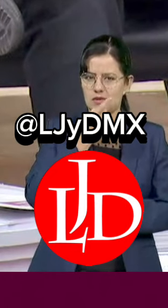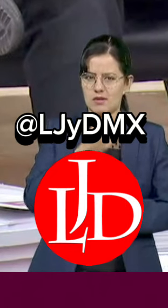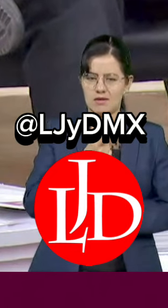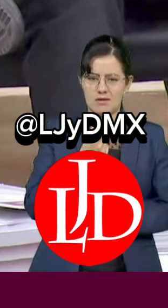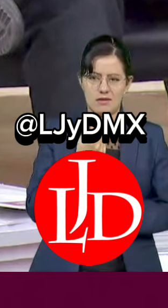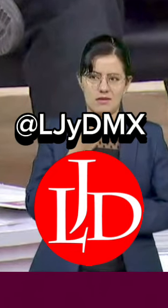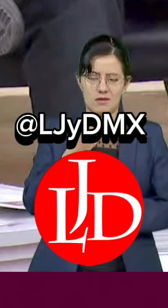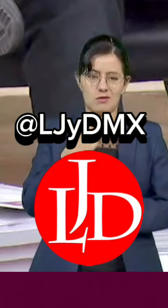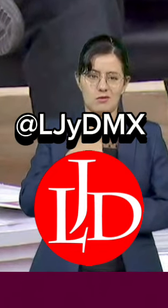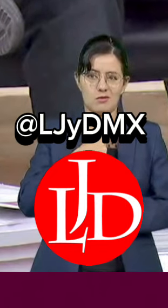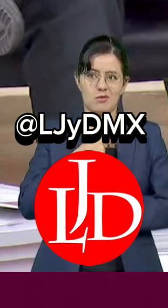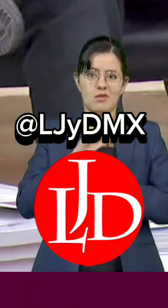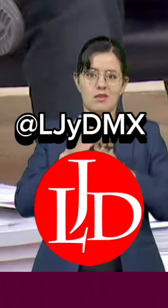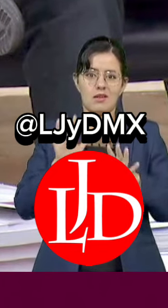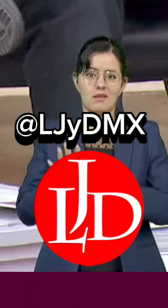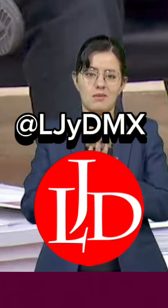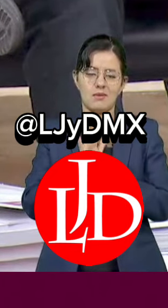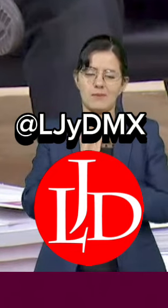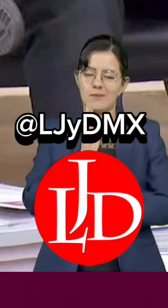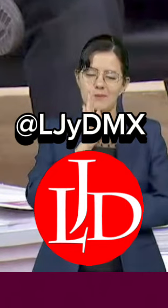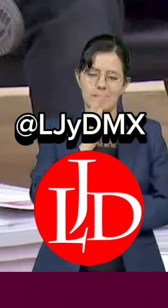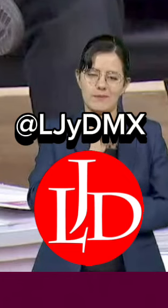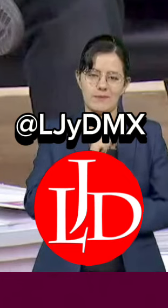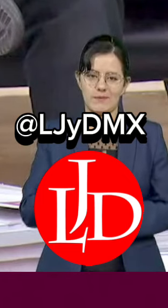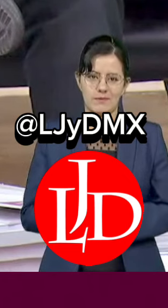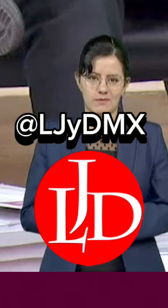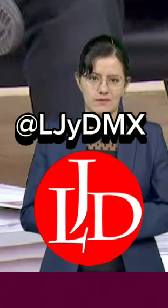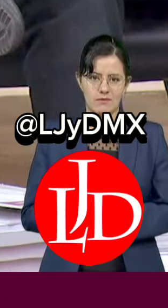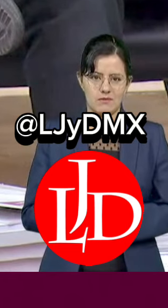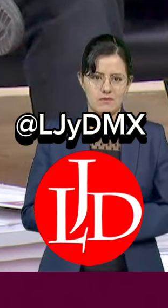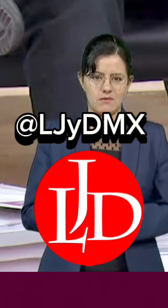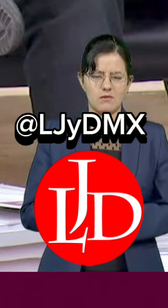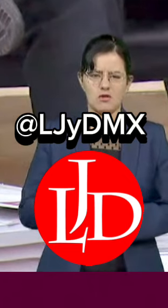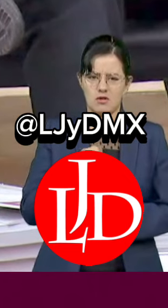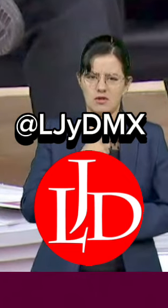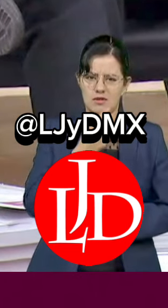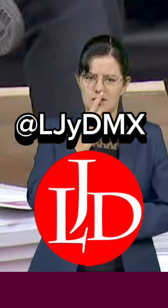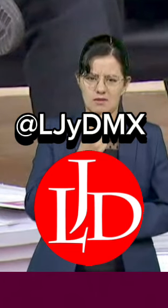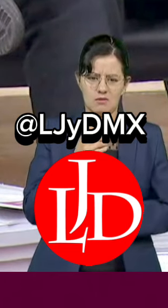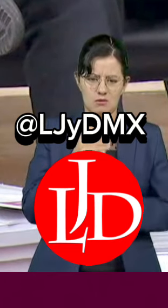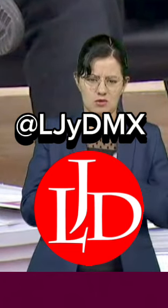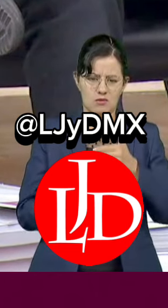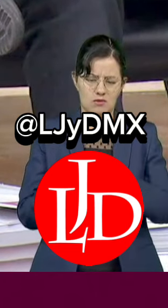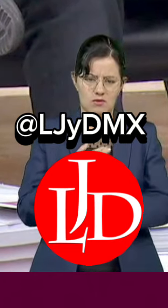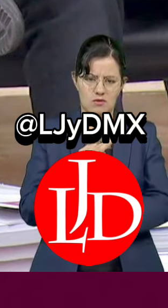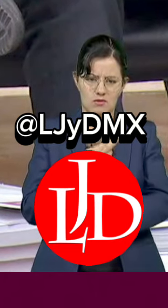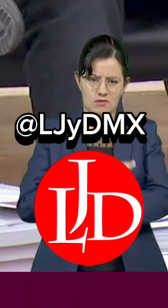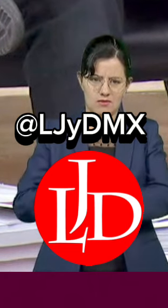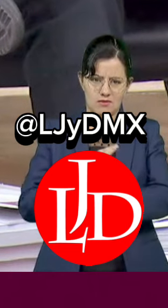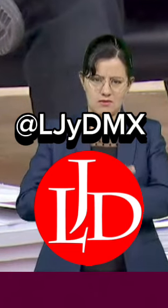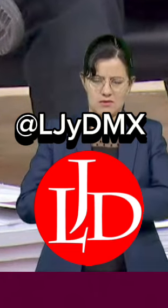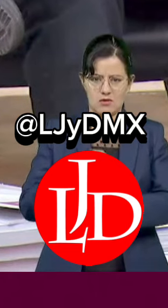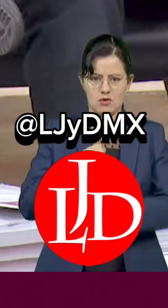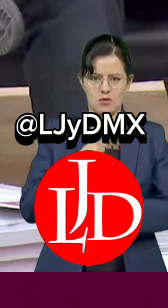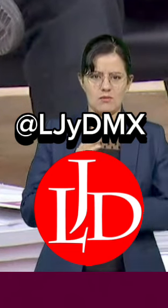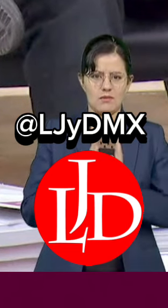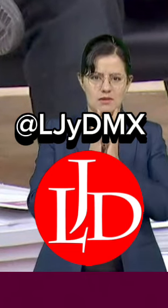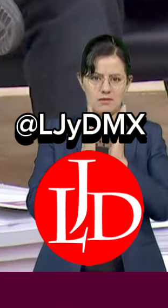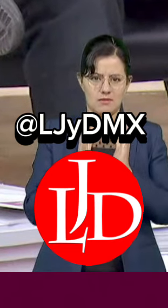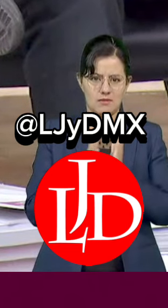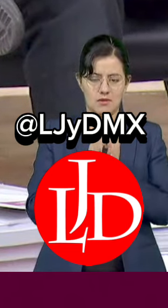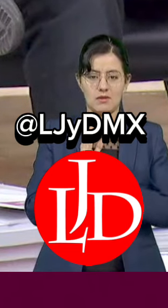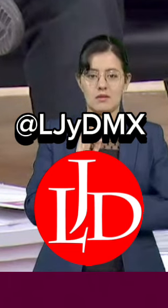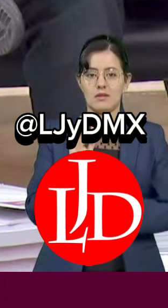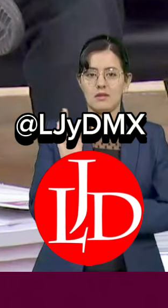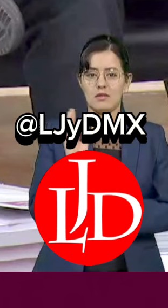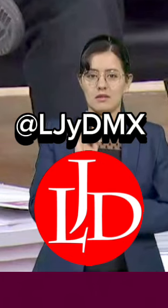no la puedes evitar. Que yo comentaba en el proceso organizativo interno en el que participé, si hubiese entrado un